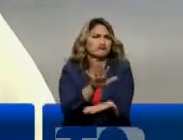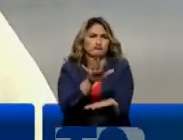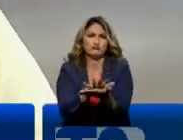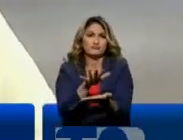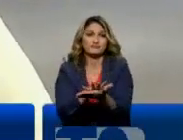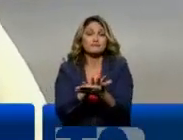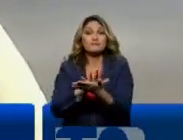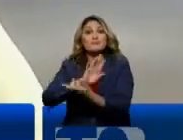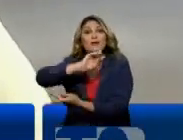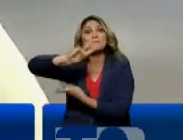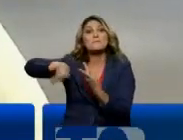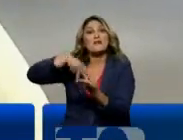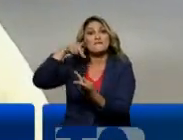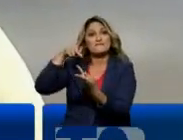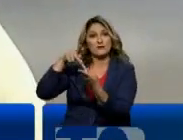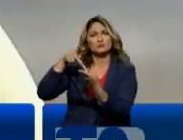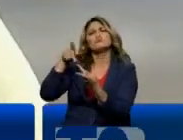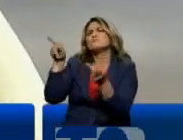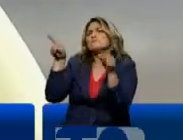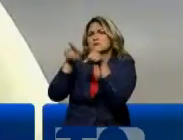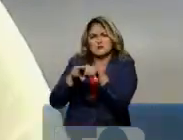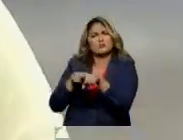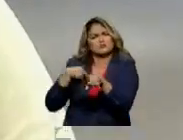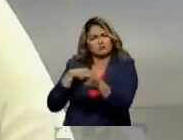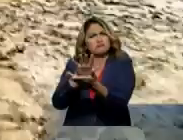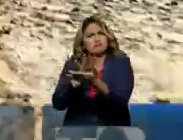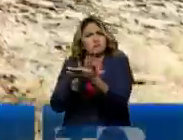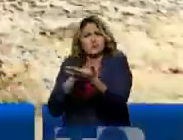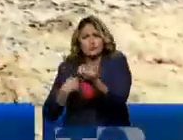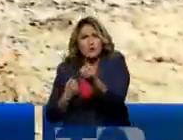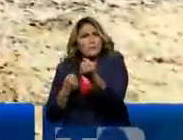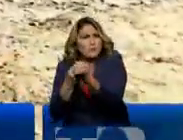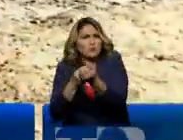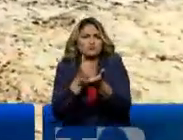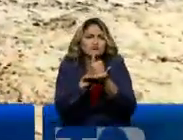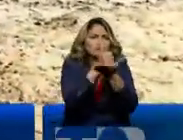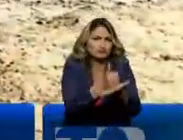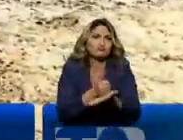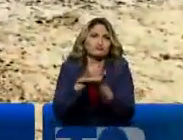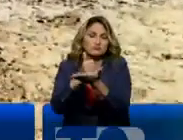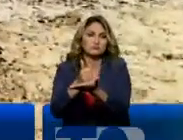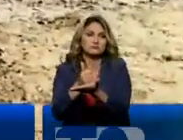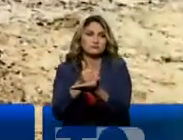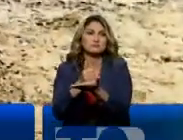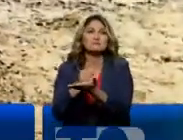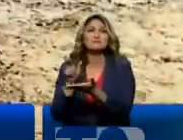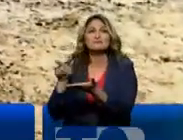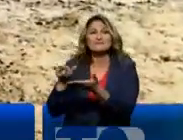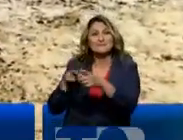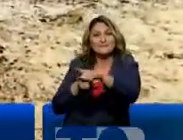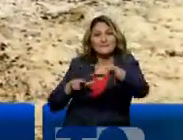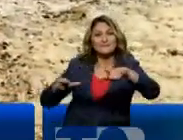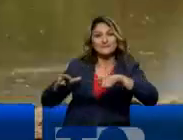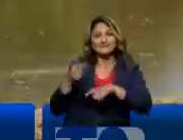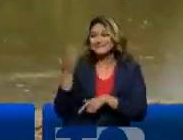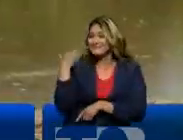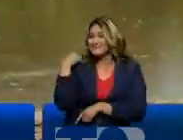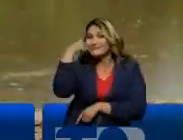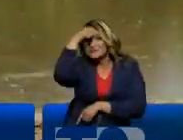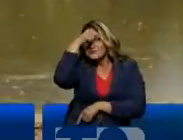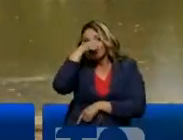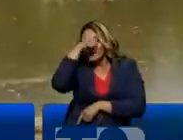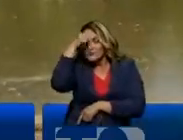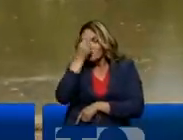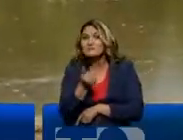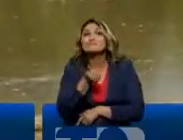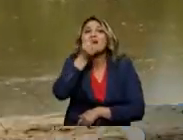también está nuestro equipo técnico de parte del GAM municipal realizando los trabajos necesarios. Las intensas lluvias que cayeron sobre Pedro Carbo entre el pasado domingo y miércoles,